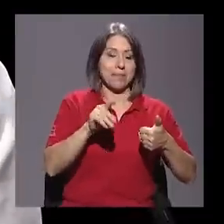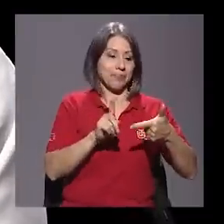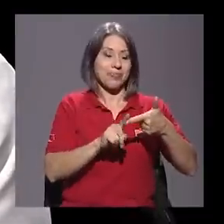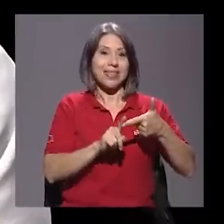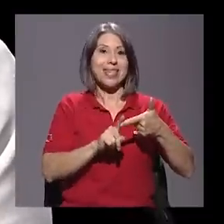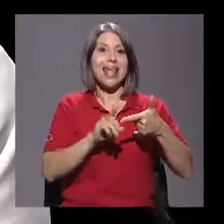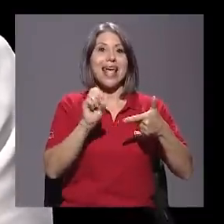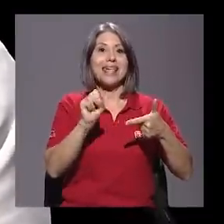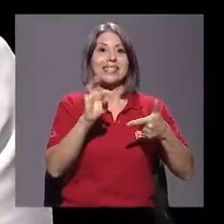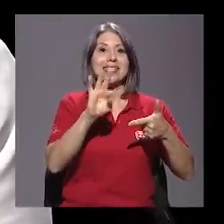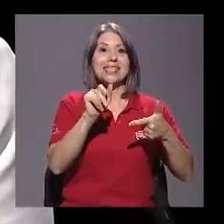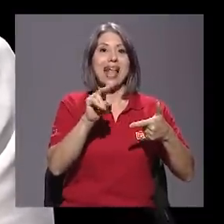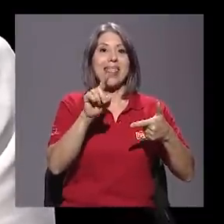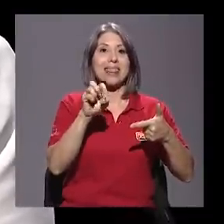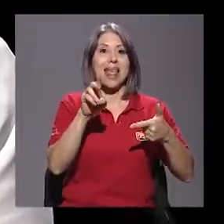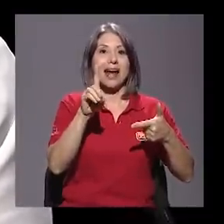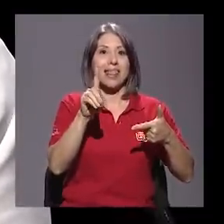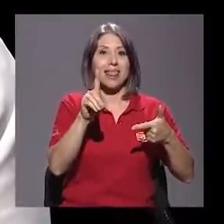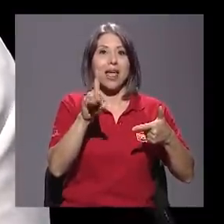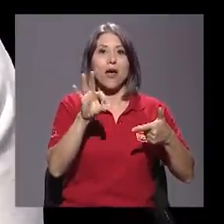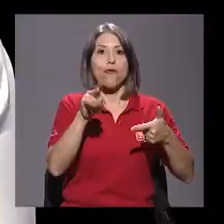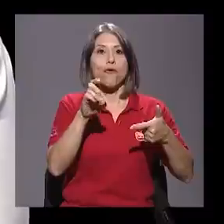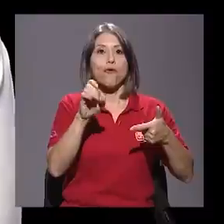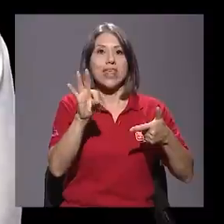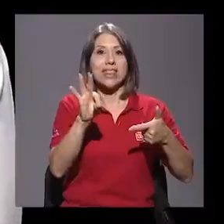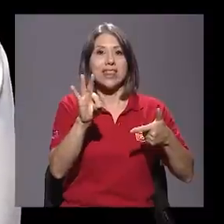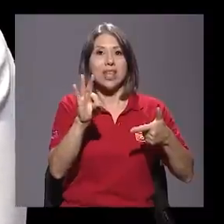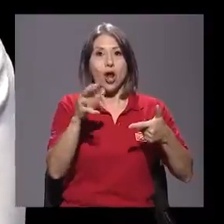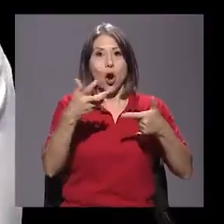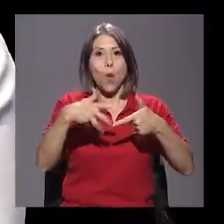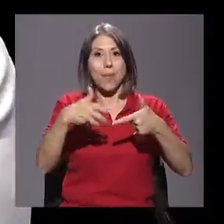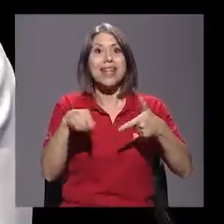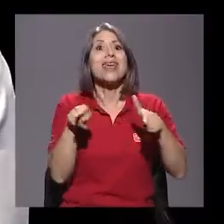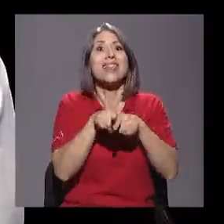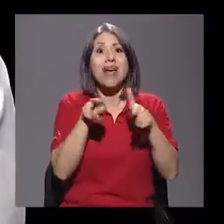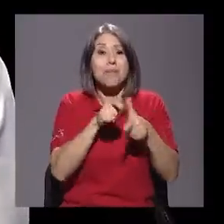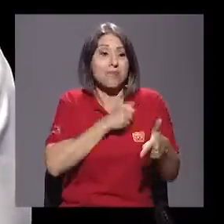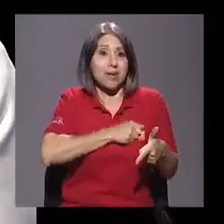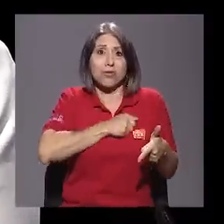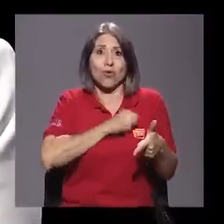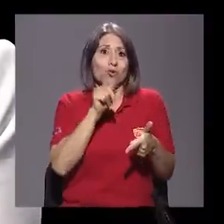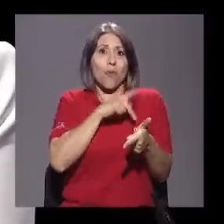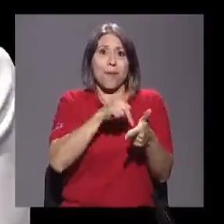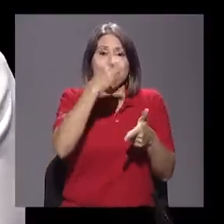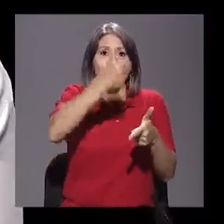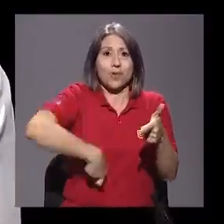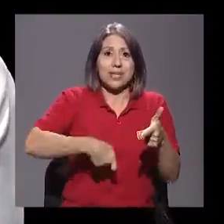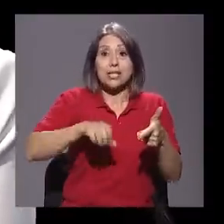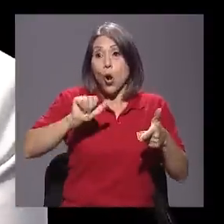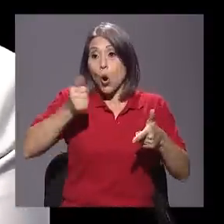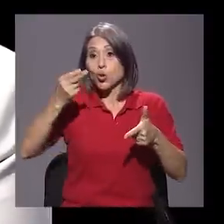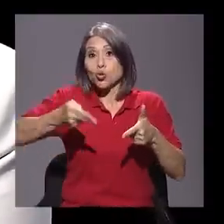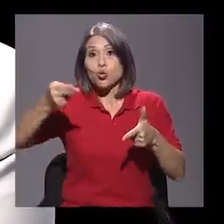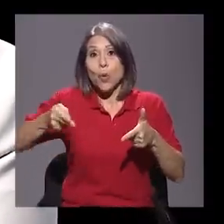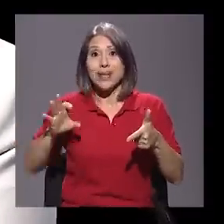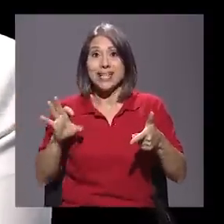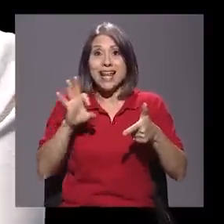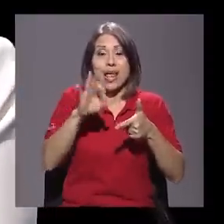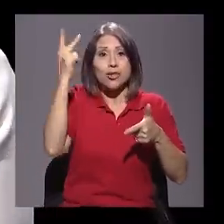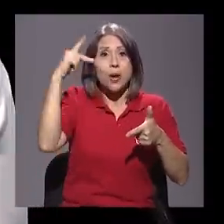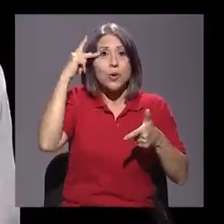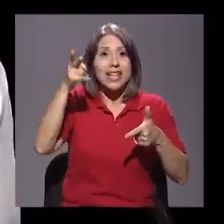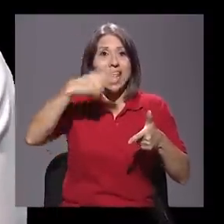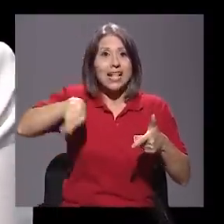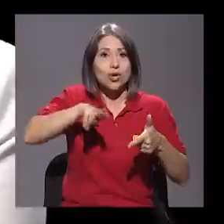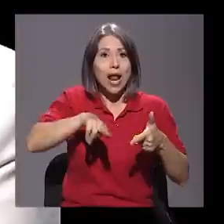Company, quien también recibe una amnistía tributaria en la lista, y también vienen algunos otros nombres ligados a la política nacional, no